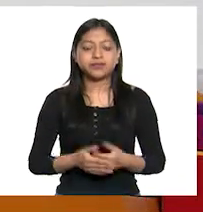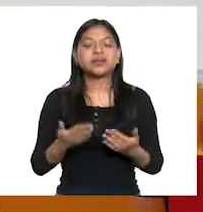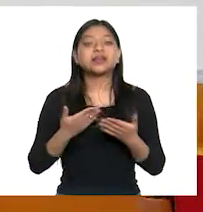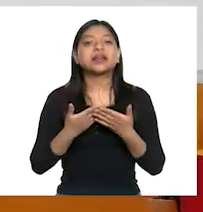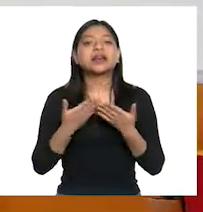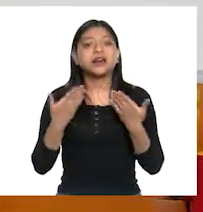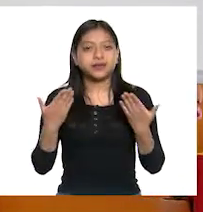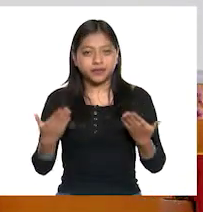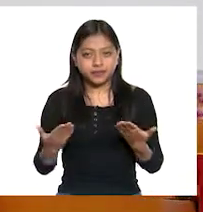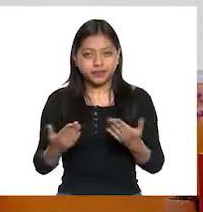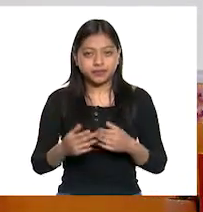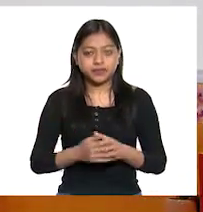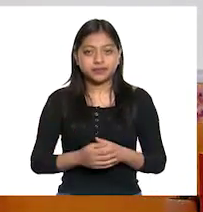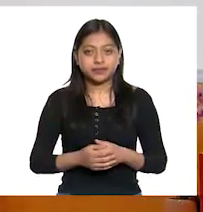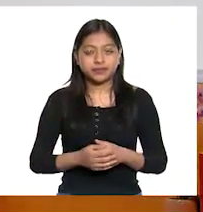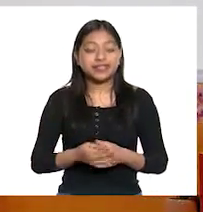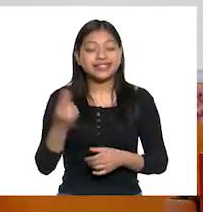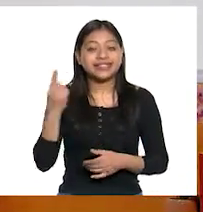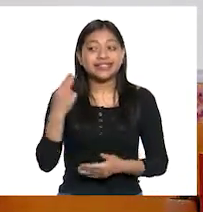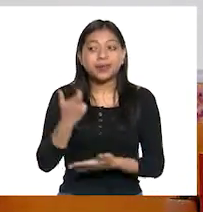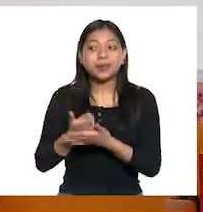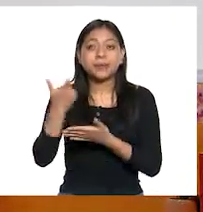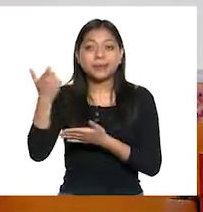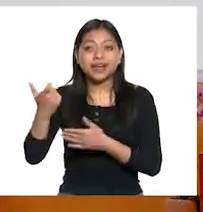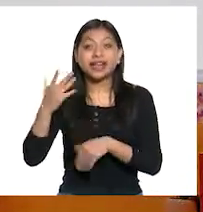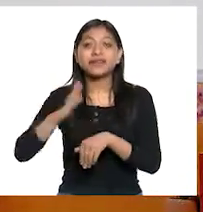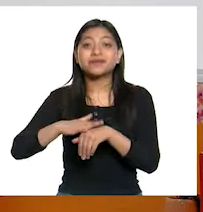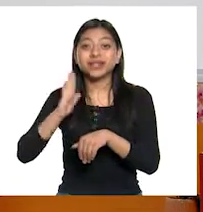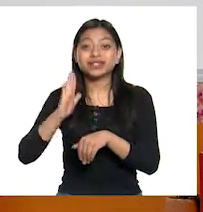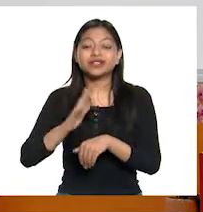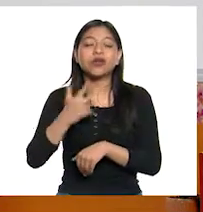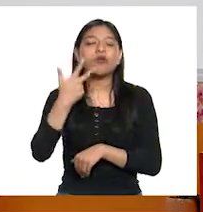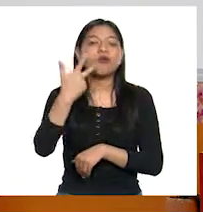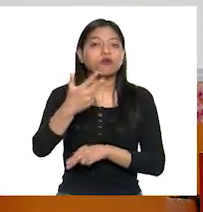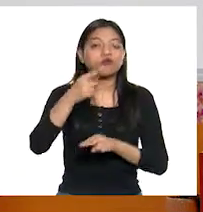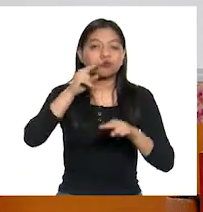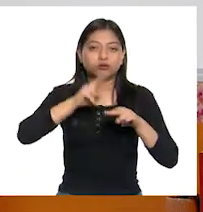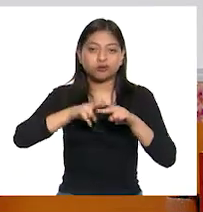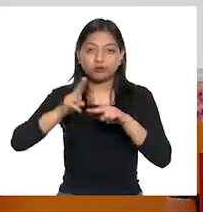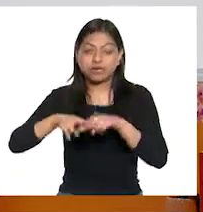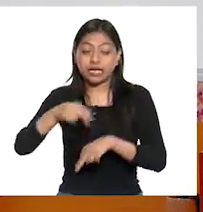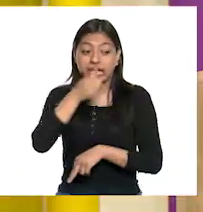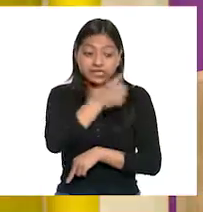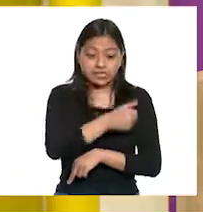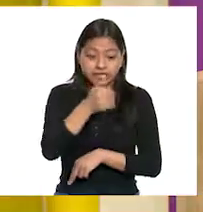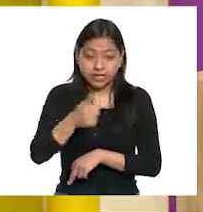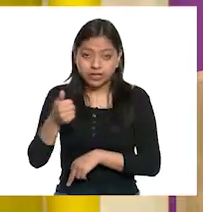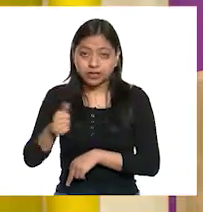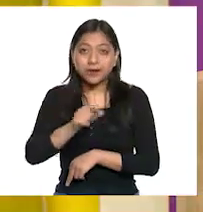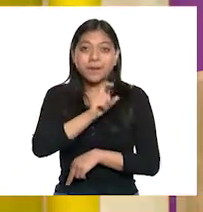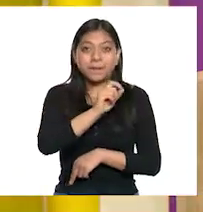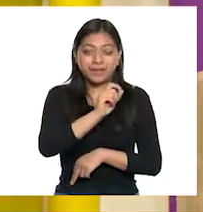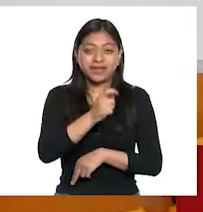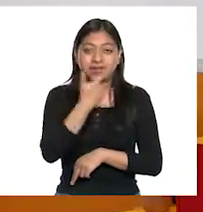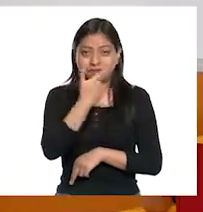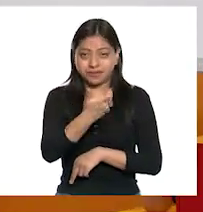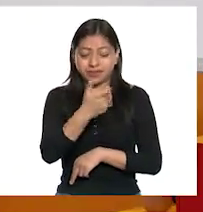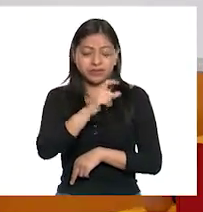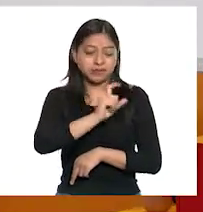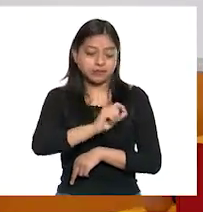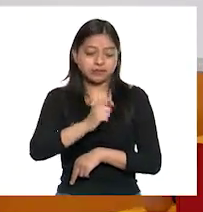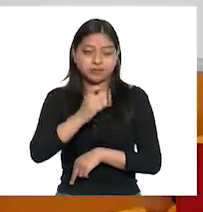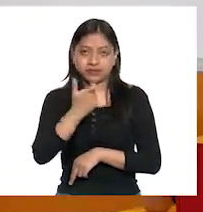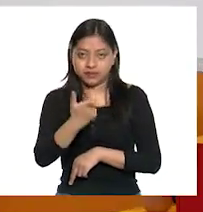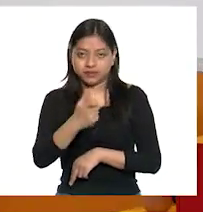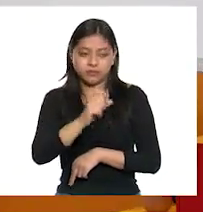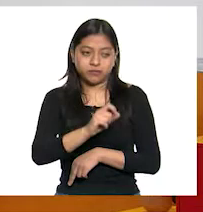Ahora, agregaron 8 sillas, que cada silla cuesta 20 pesos. Uh-huh. Podríamos hacer 8 por 20